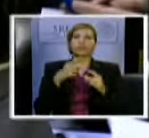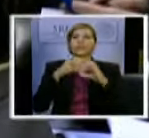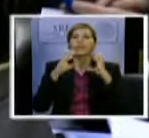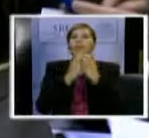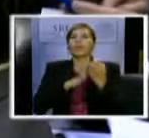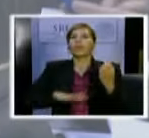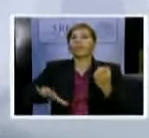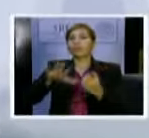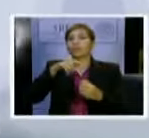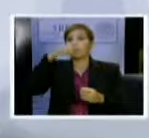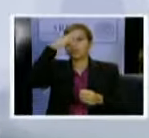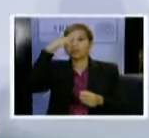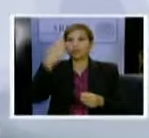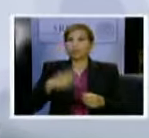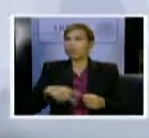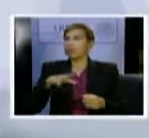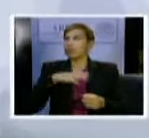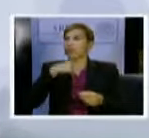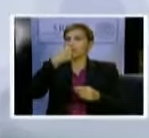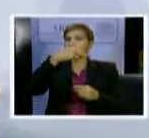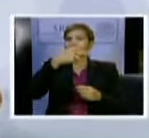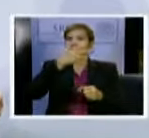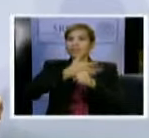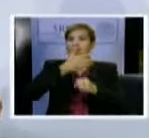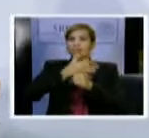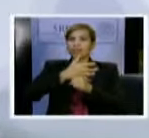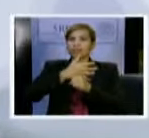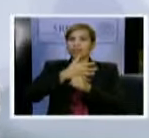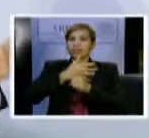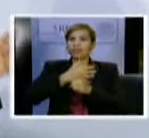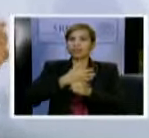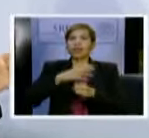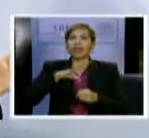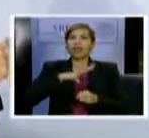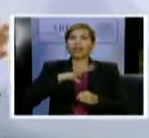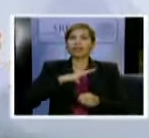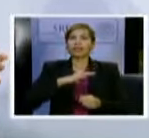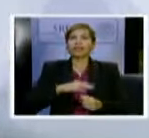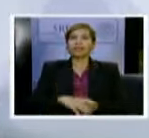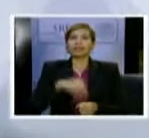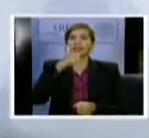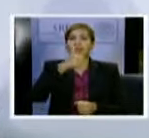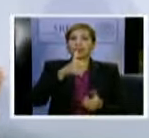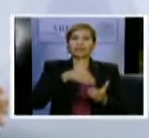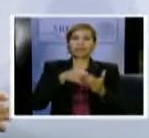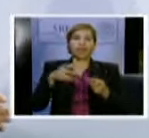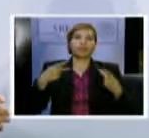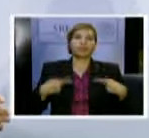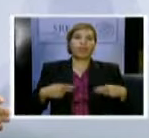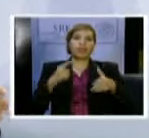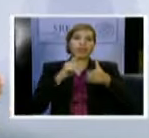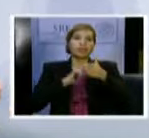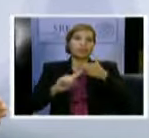las comunidades mexicanas en los Estados Unidos. Tenemos sí 6 millones de indocumentados, pero tenemos